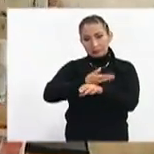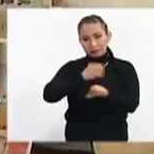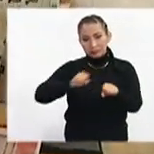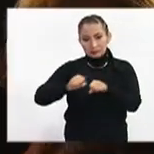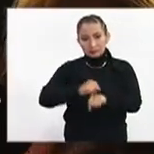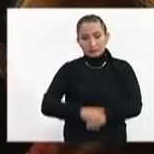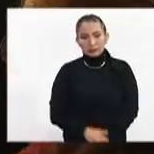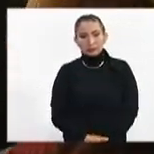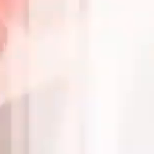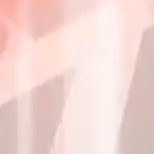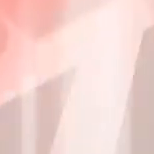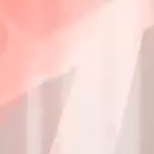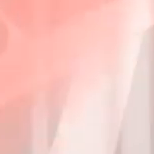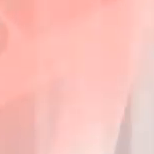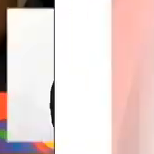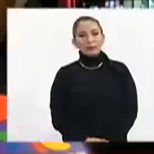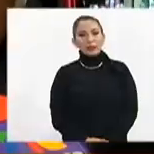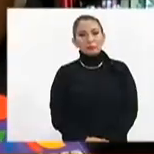sismos.